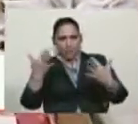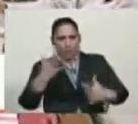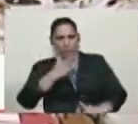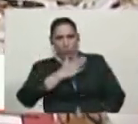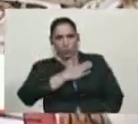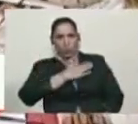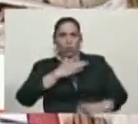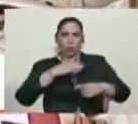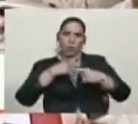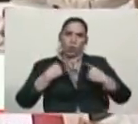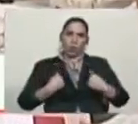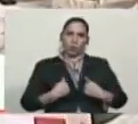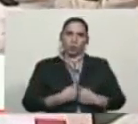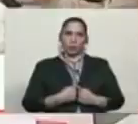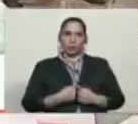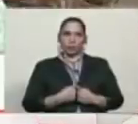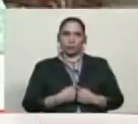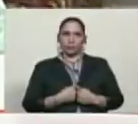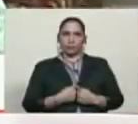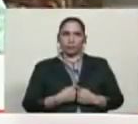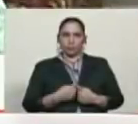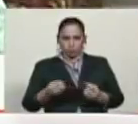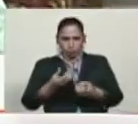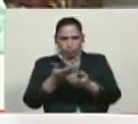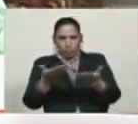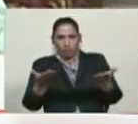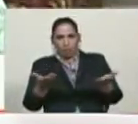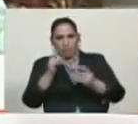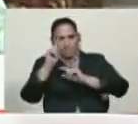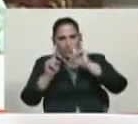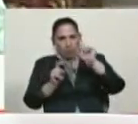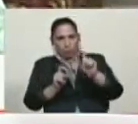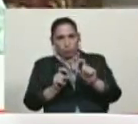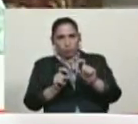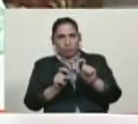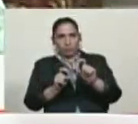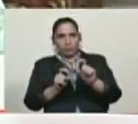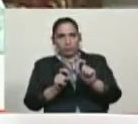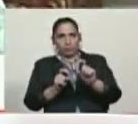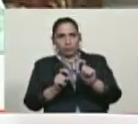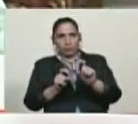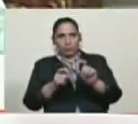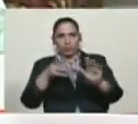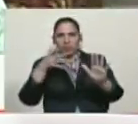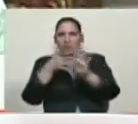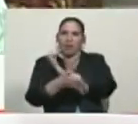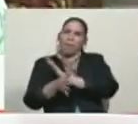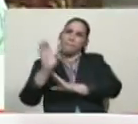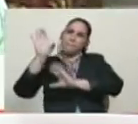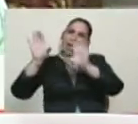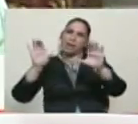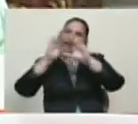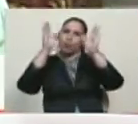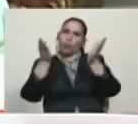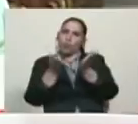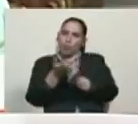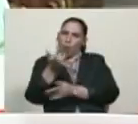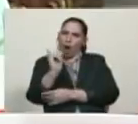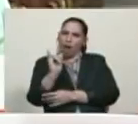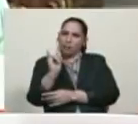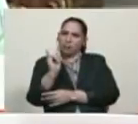pónganse la mano en el corazón ustedes pregúntense en qué país del mundo existe esto